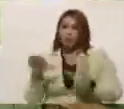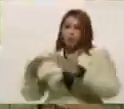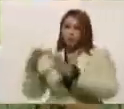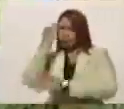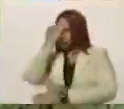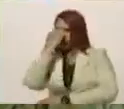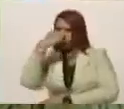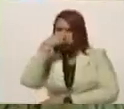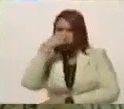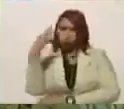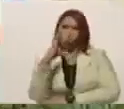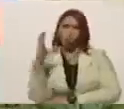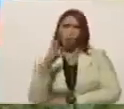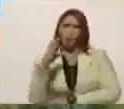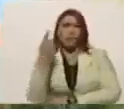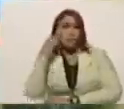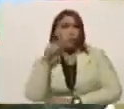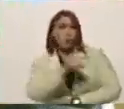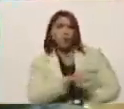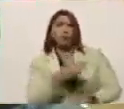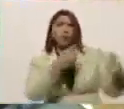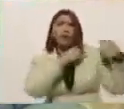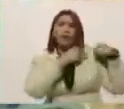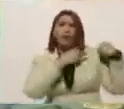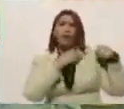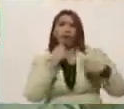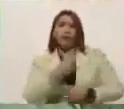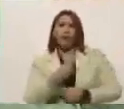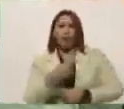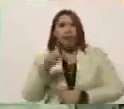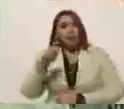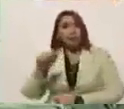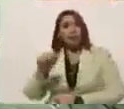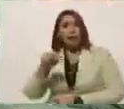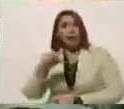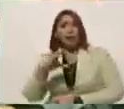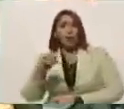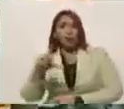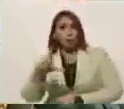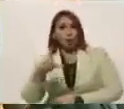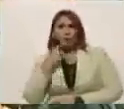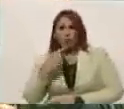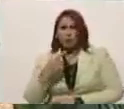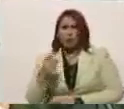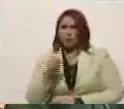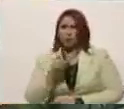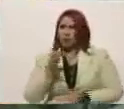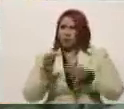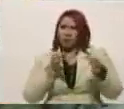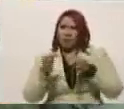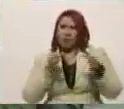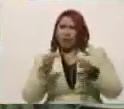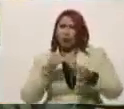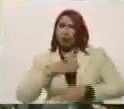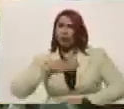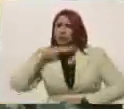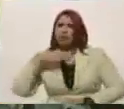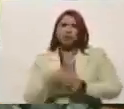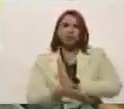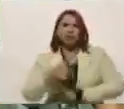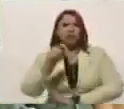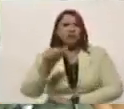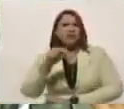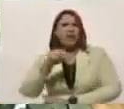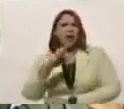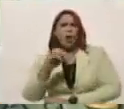Por eso cuando el general en jefe Hernández Lara dijo los TANCOL, creo que no hemos explicado suficientemente qué son los